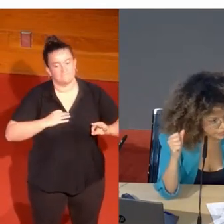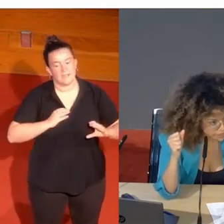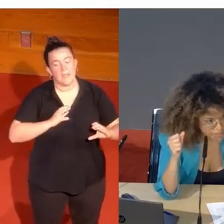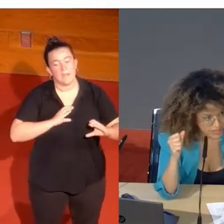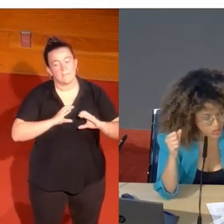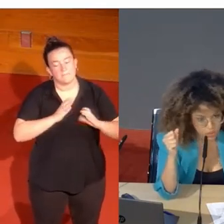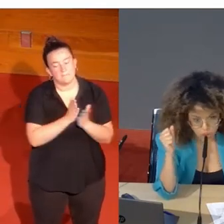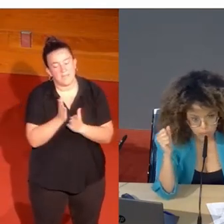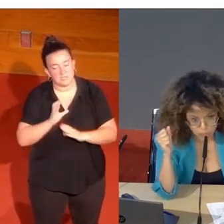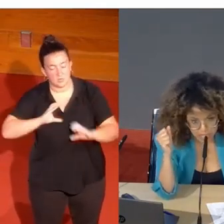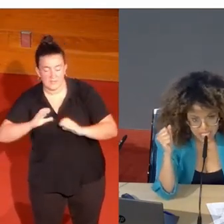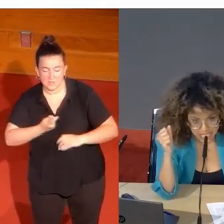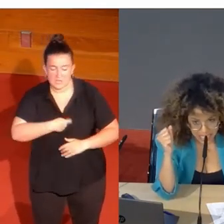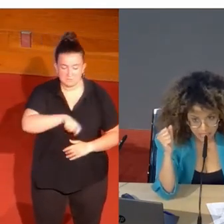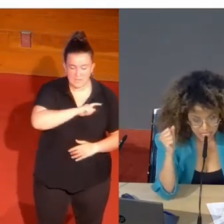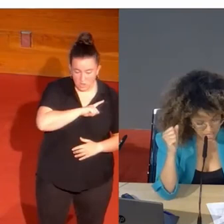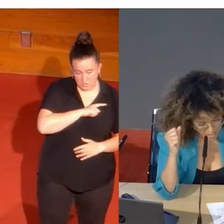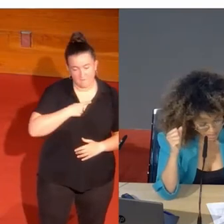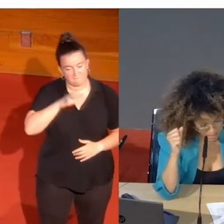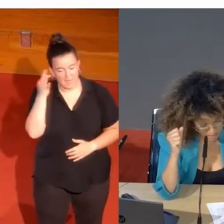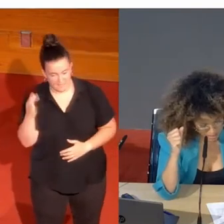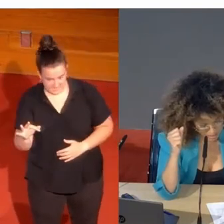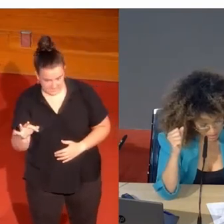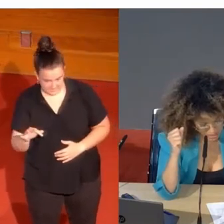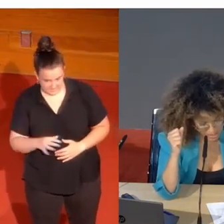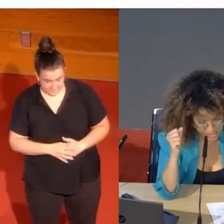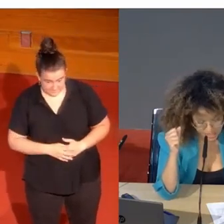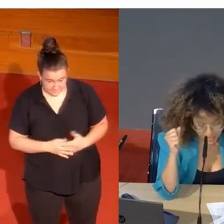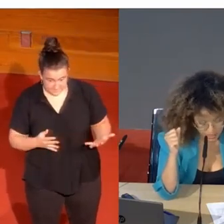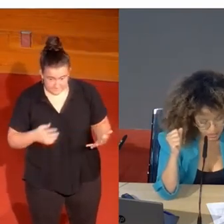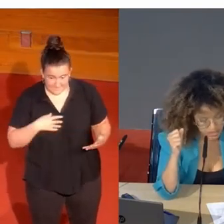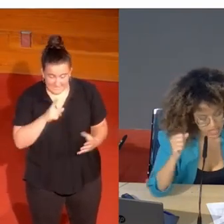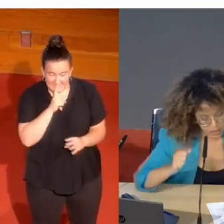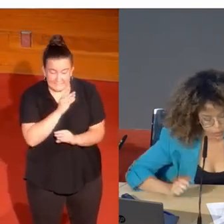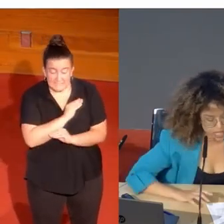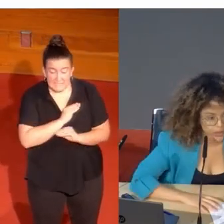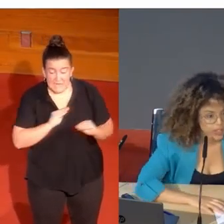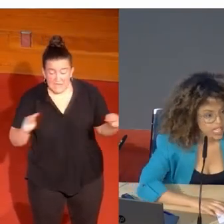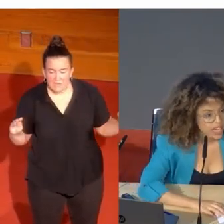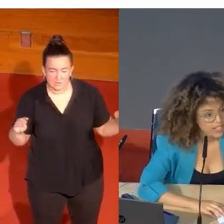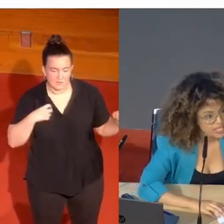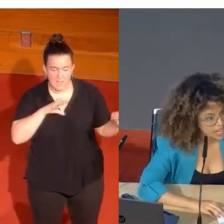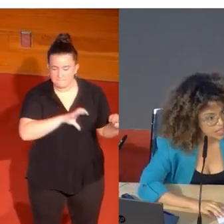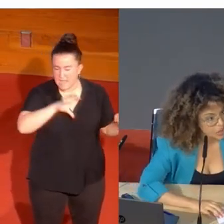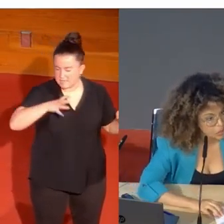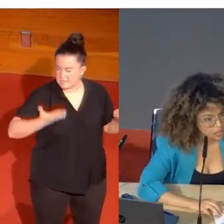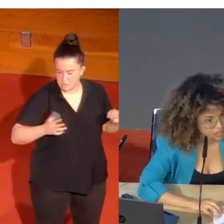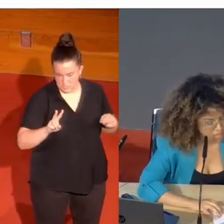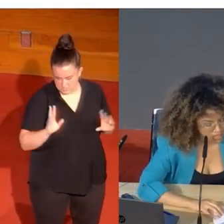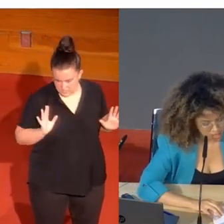españoles y franceses dos países claves eh En este silencio que ha sepultado al